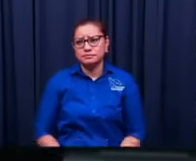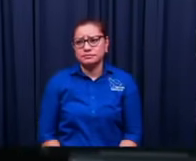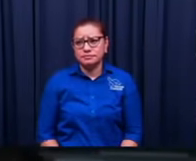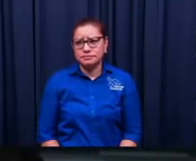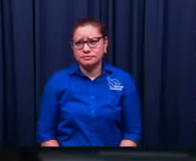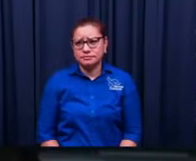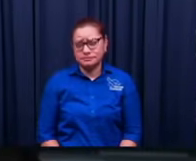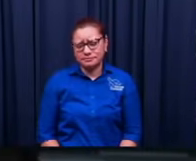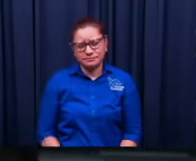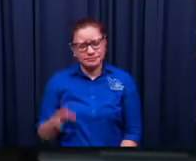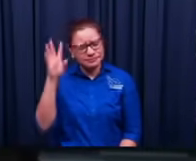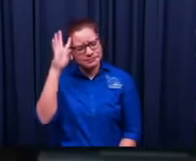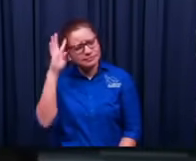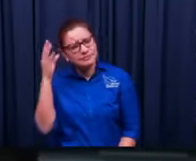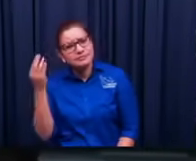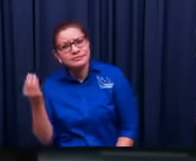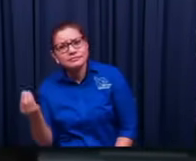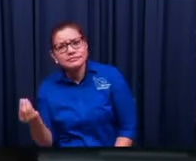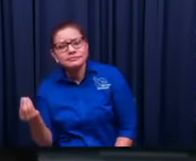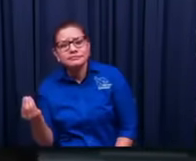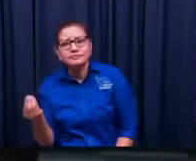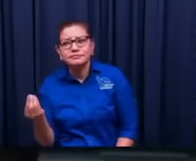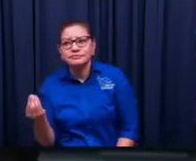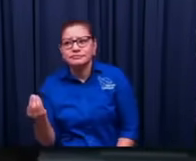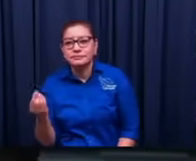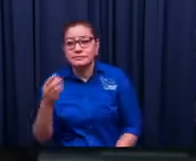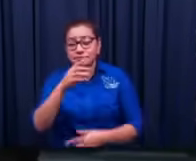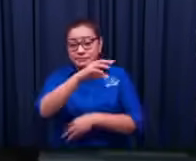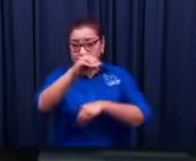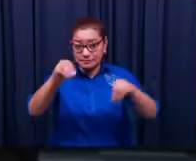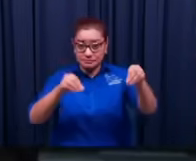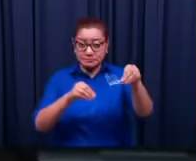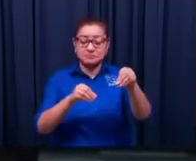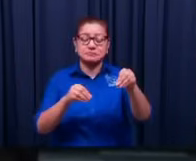¿Cómo así? Y que si es al revés también.